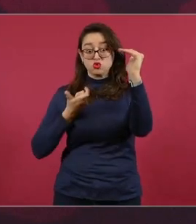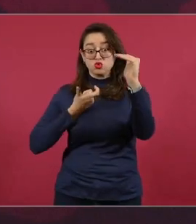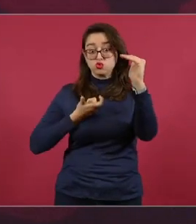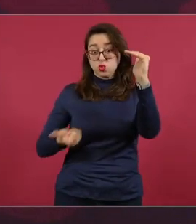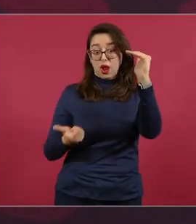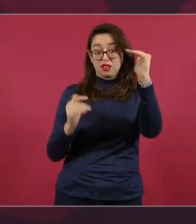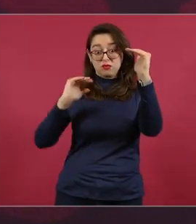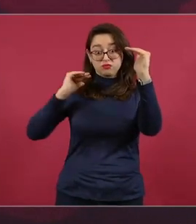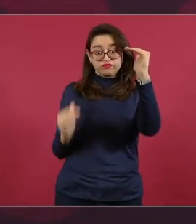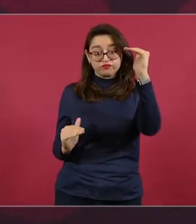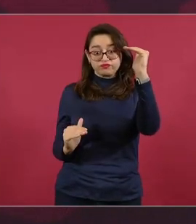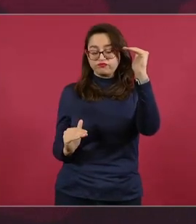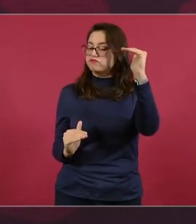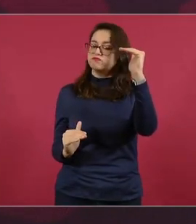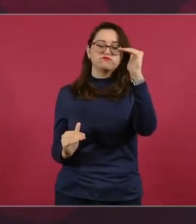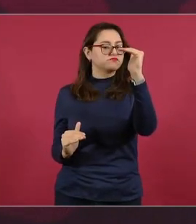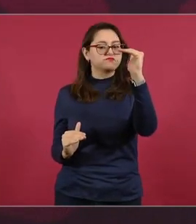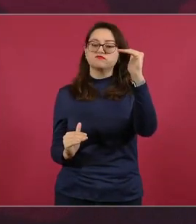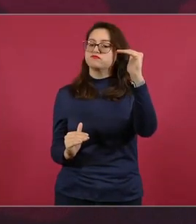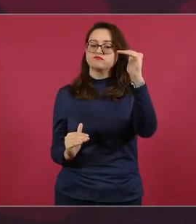36 años.